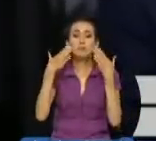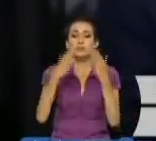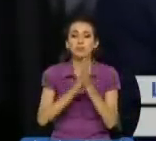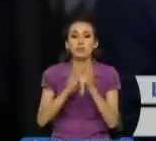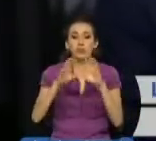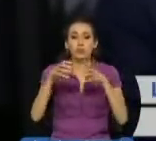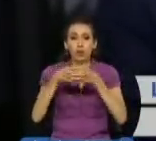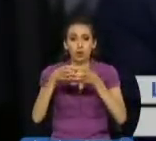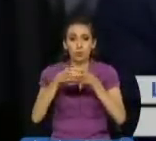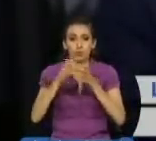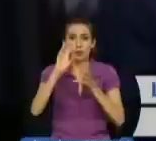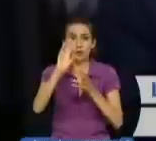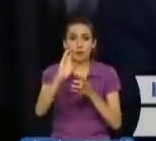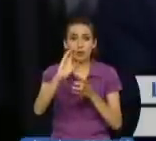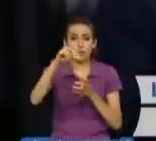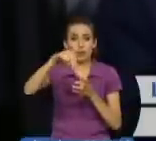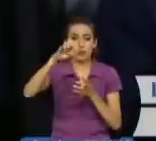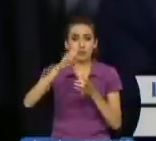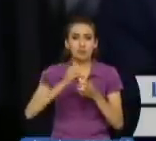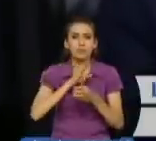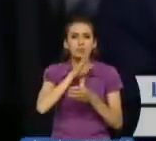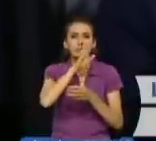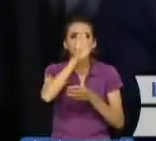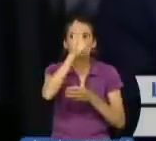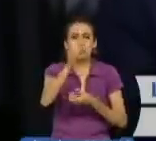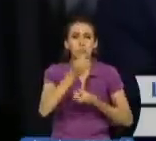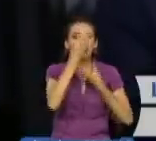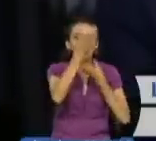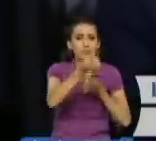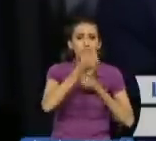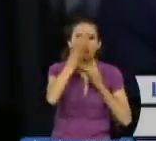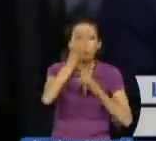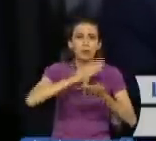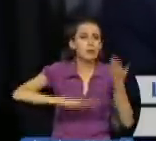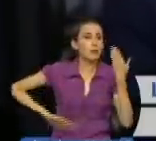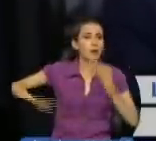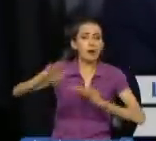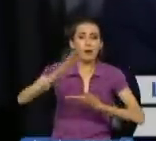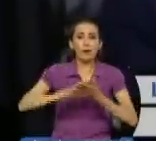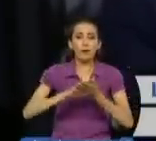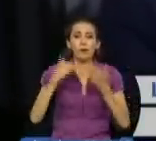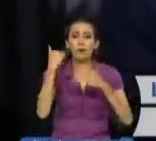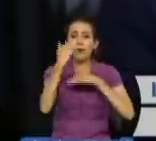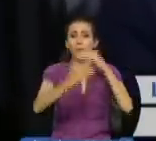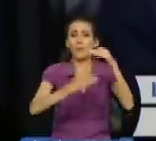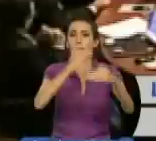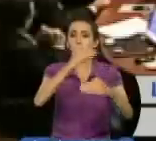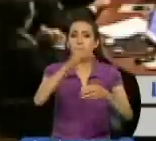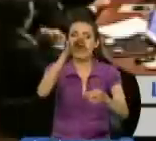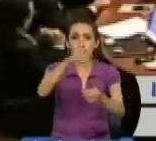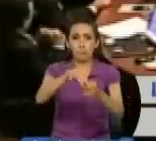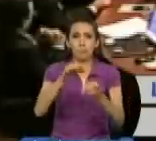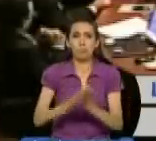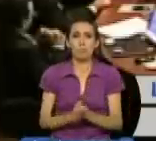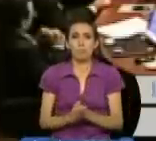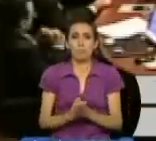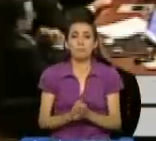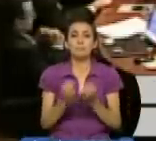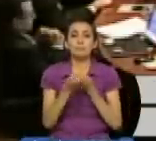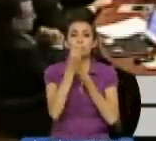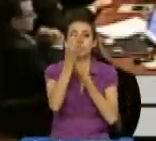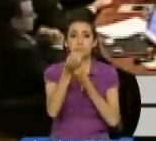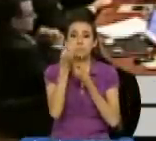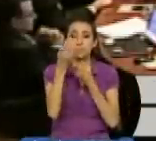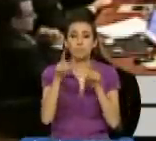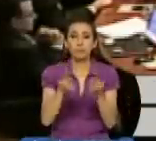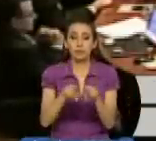electoral mantuvo siempre informada a la ciudadanía en todo momento so los avances del escrutinio el informe también apunta